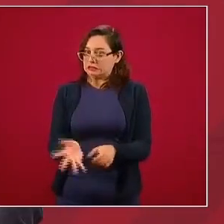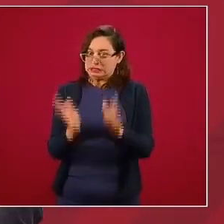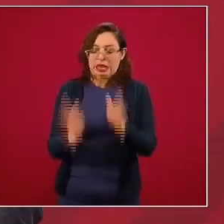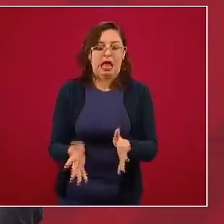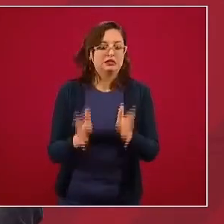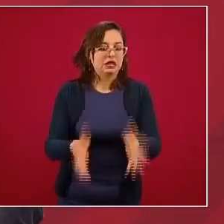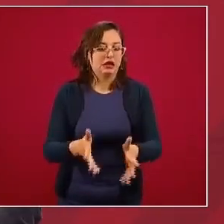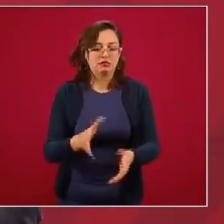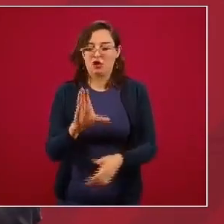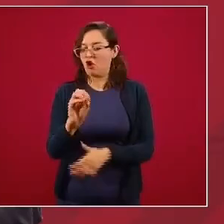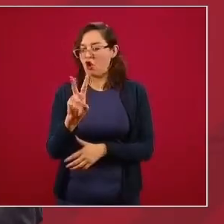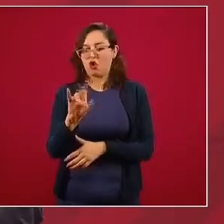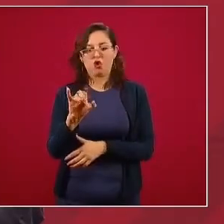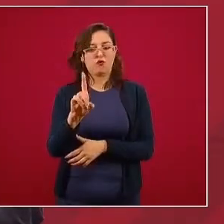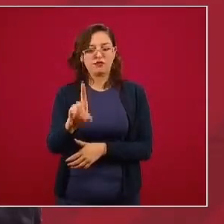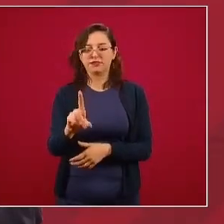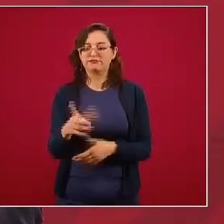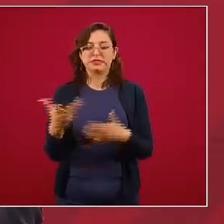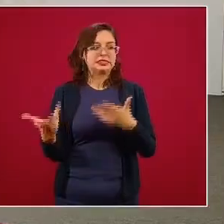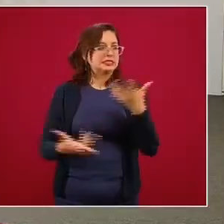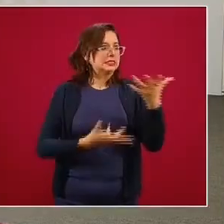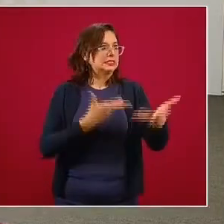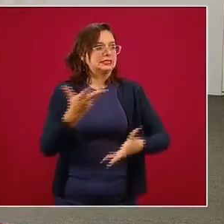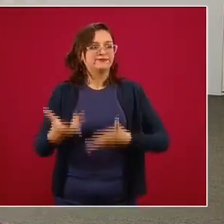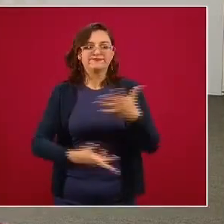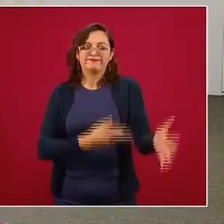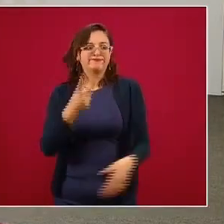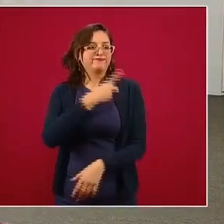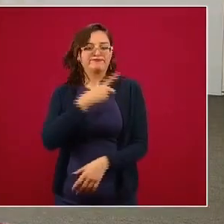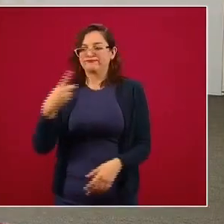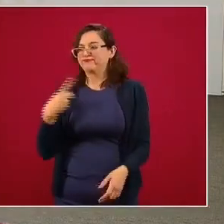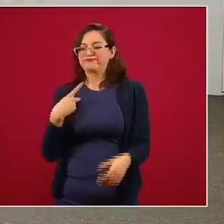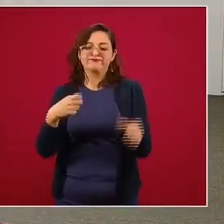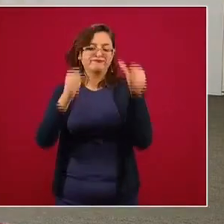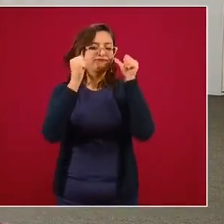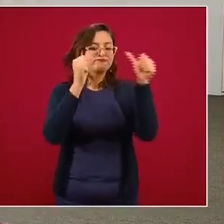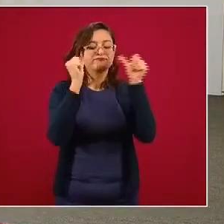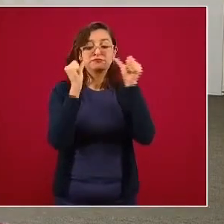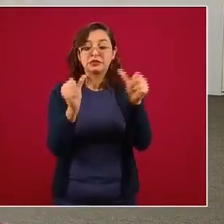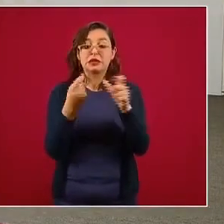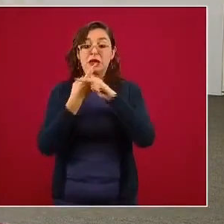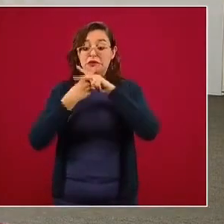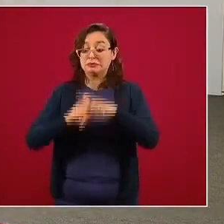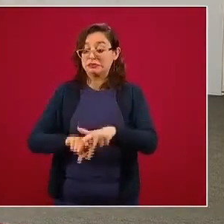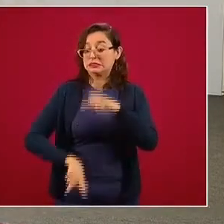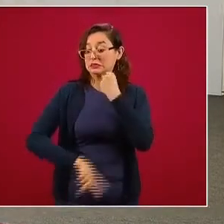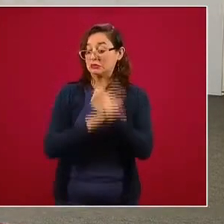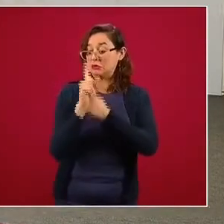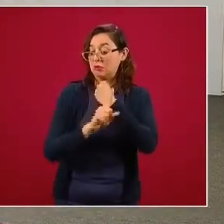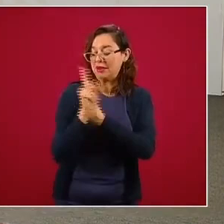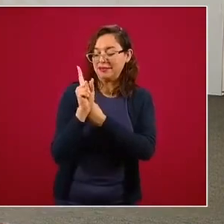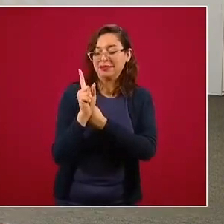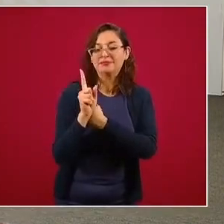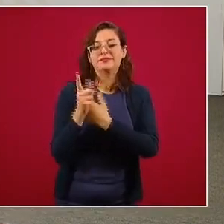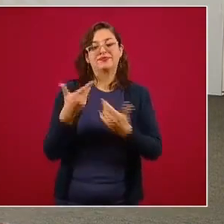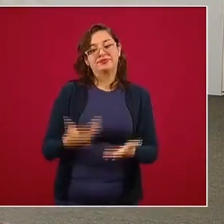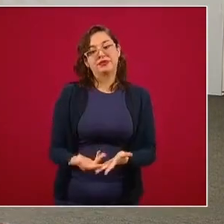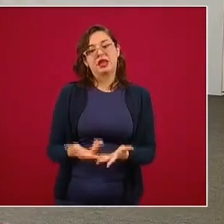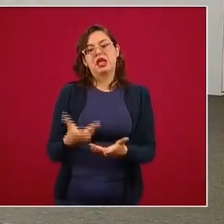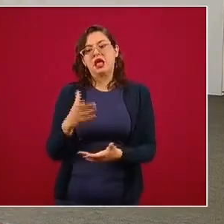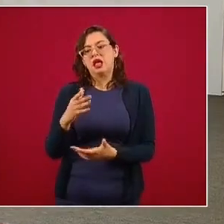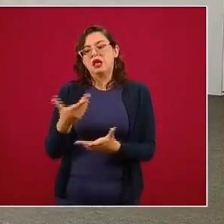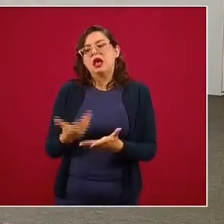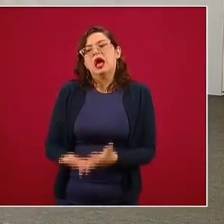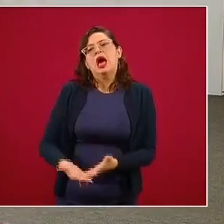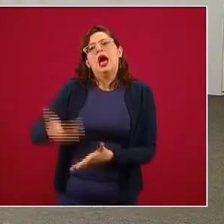tenemos que responder al COVID, y por eso, en cuanto empezamos a abordar este asunto, que ya lo habíamos empezado a abordar antes de